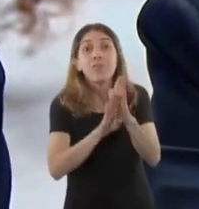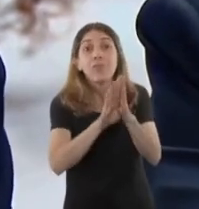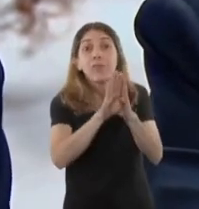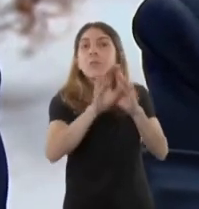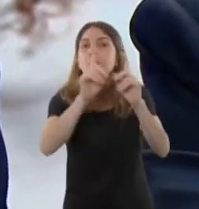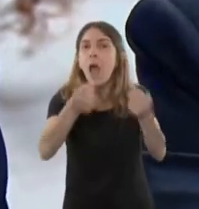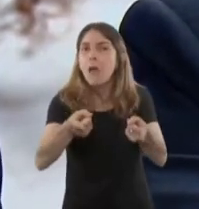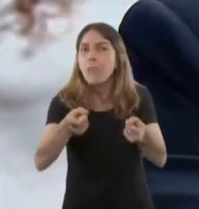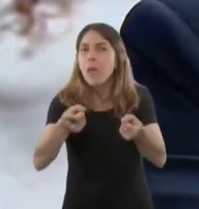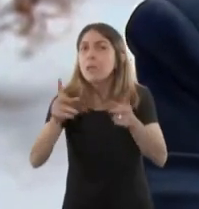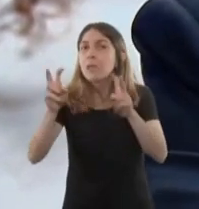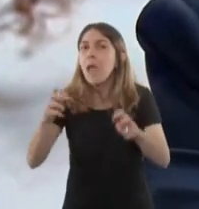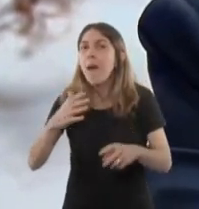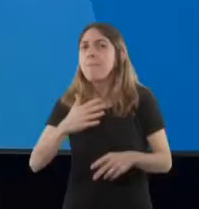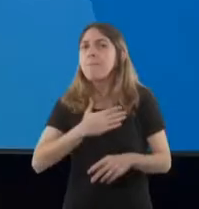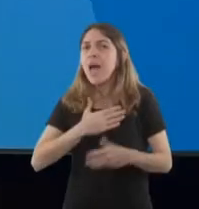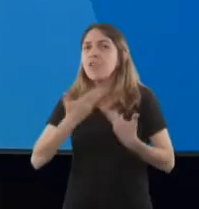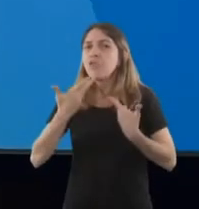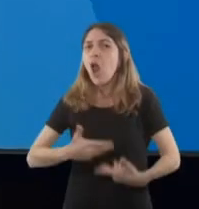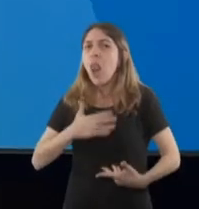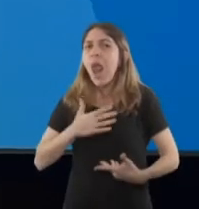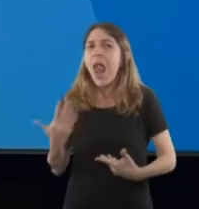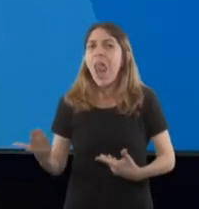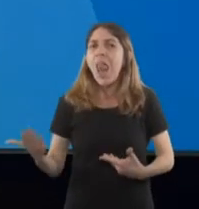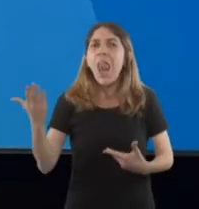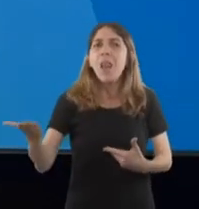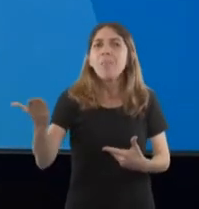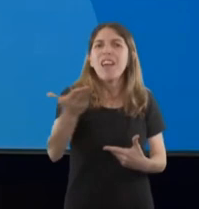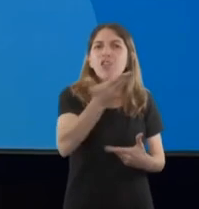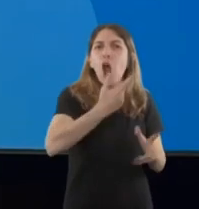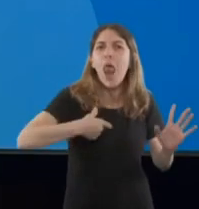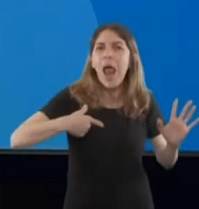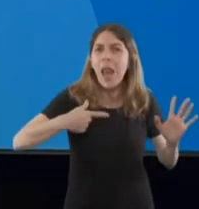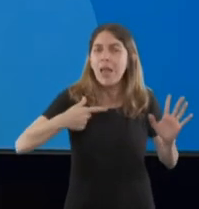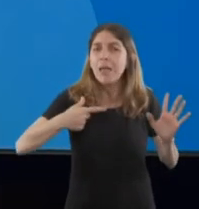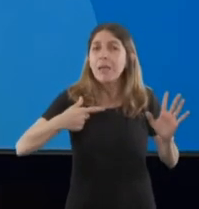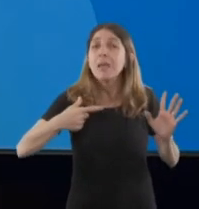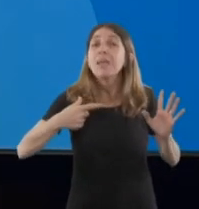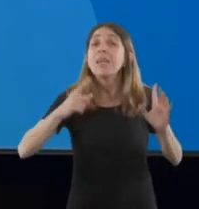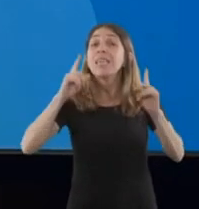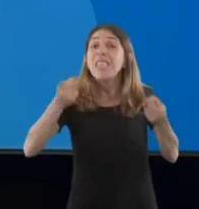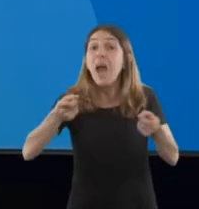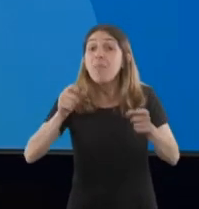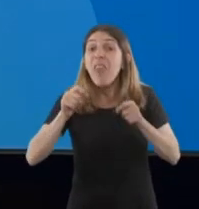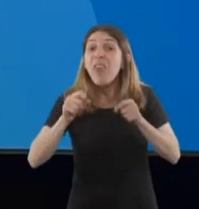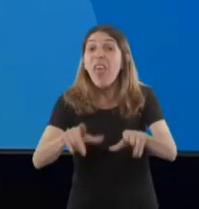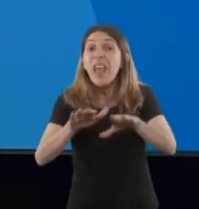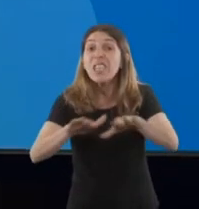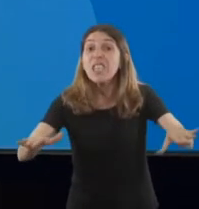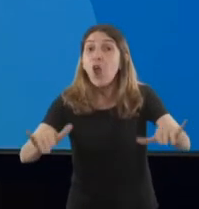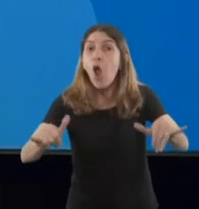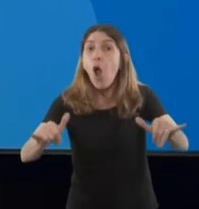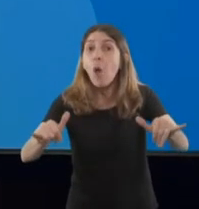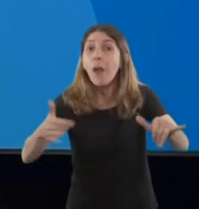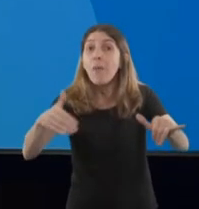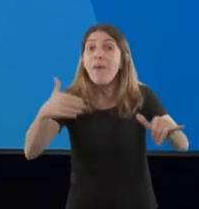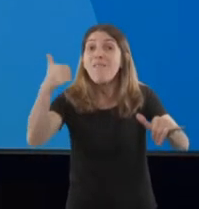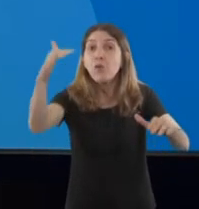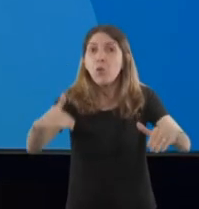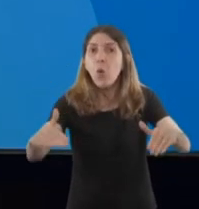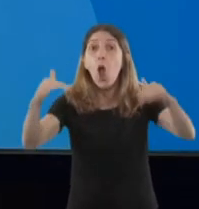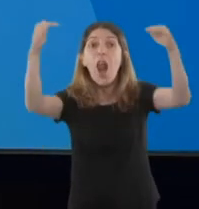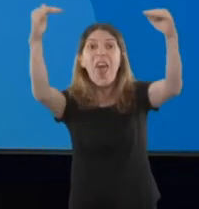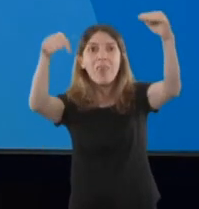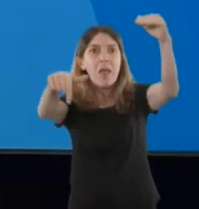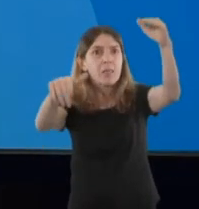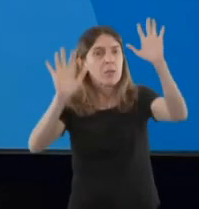también de desarrollo personal nuestro pero sobre todo de las futuras generaciones en el consejo